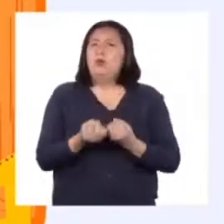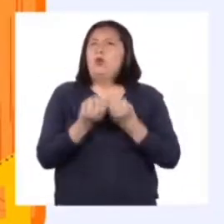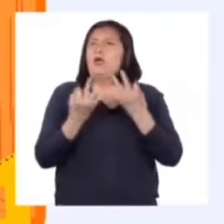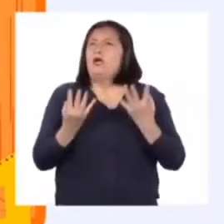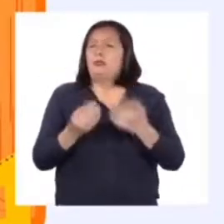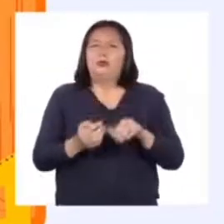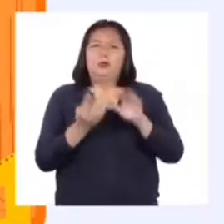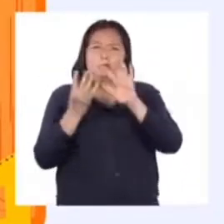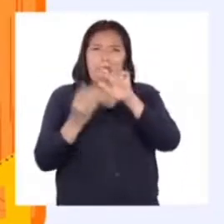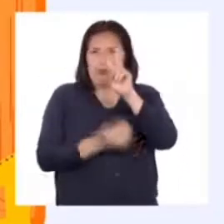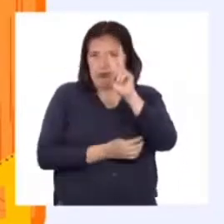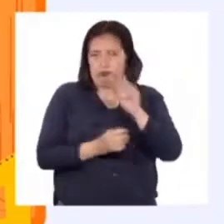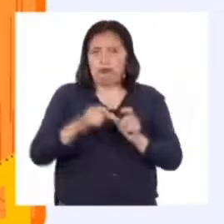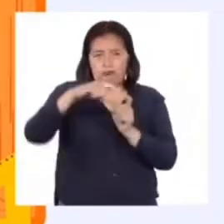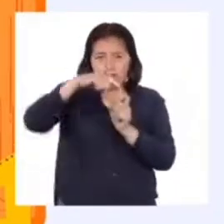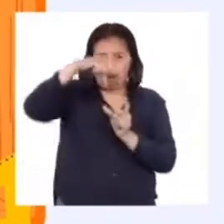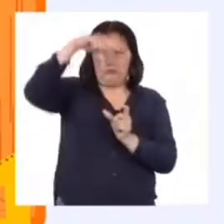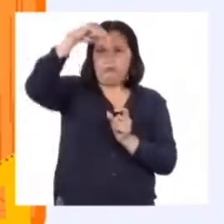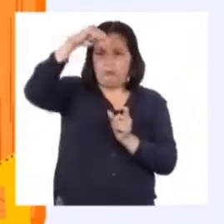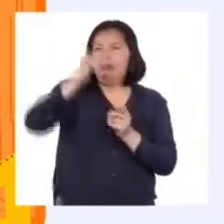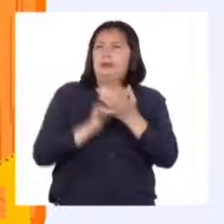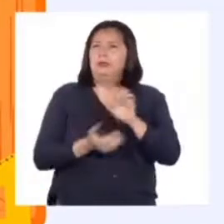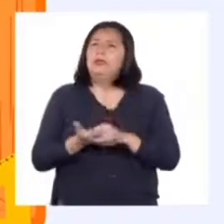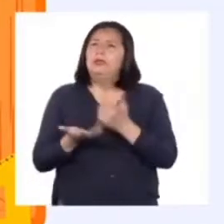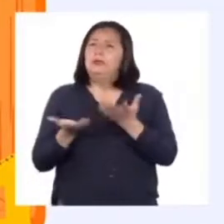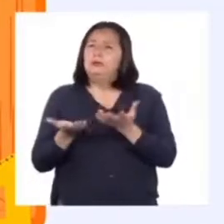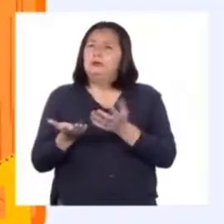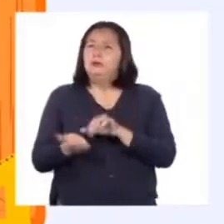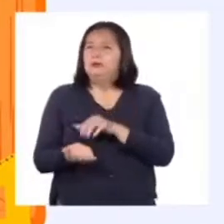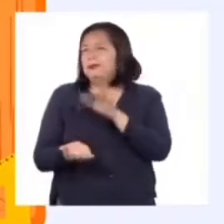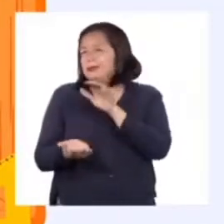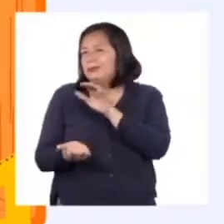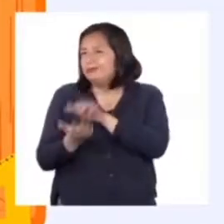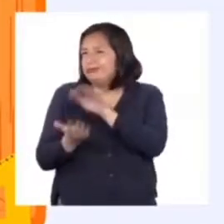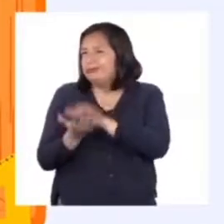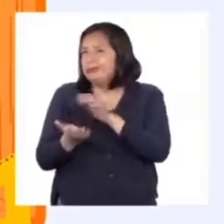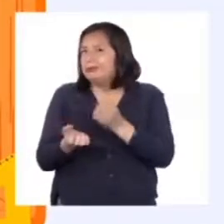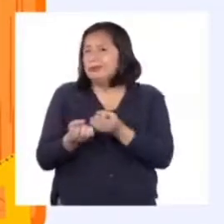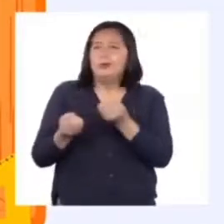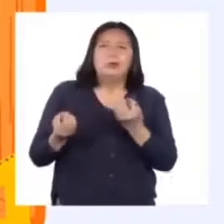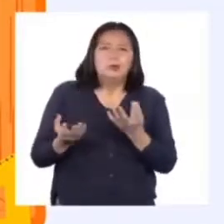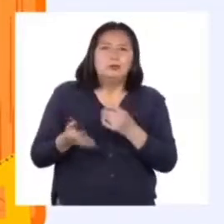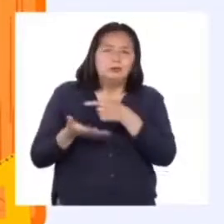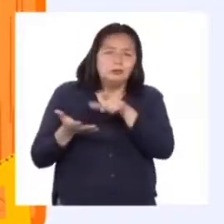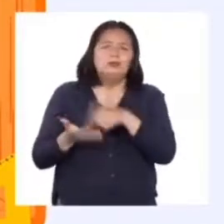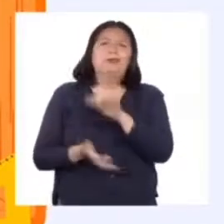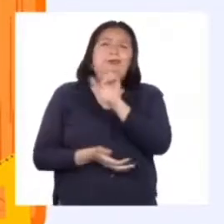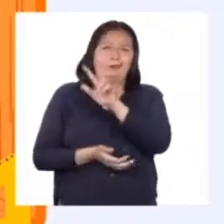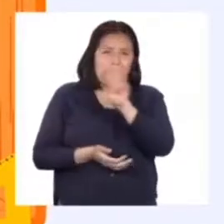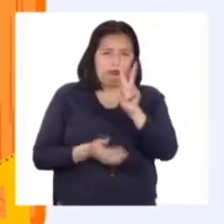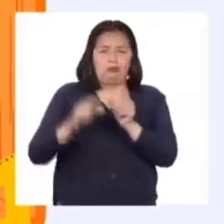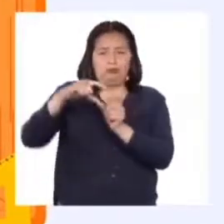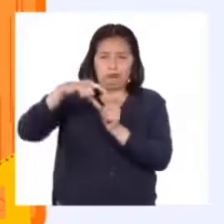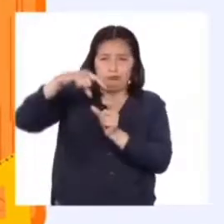número 92. La barra de reptiles a la altura del número